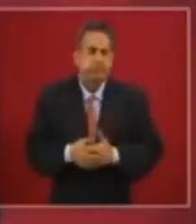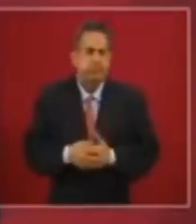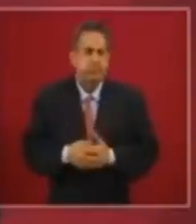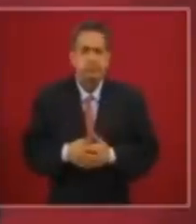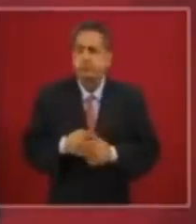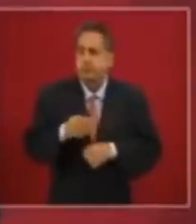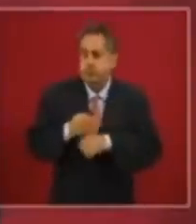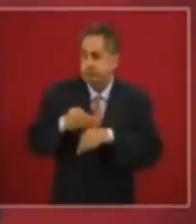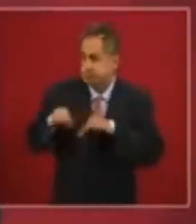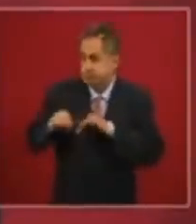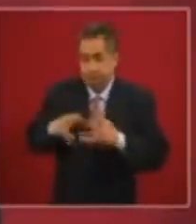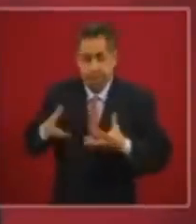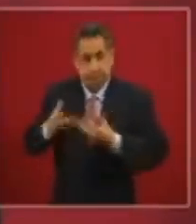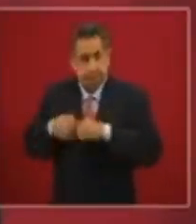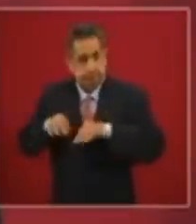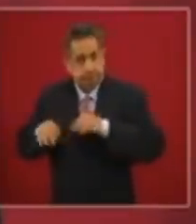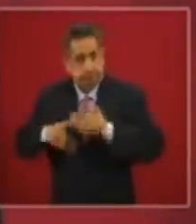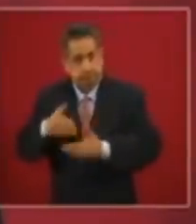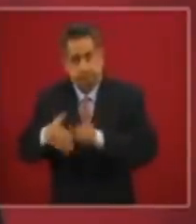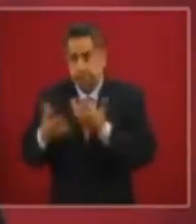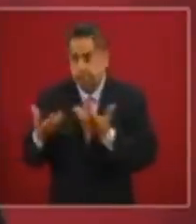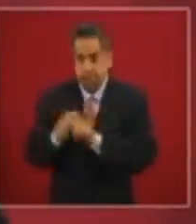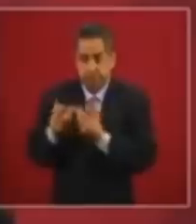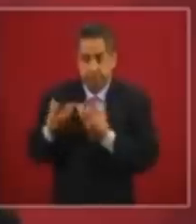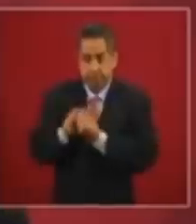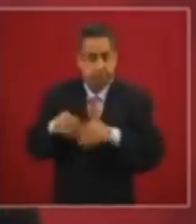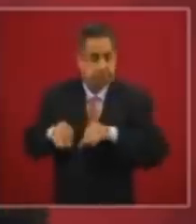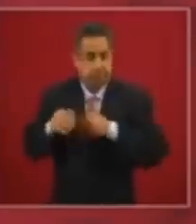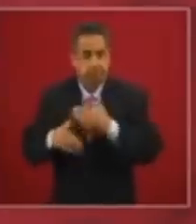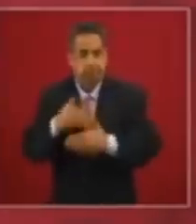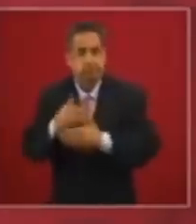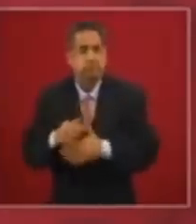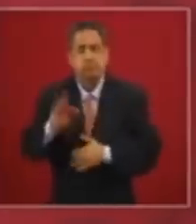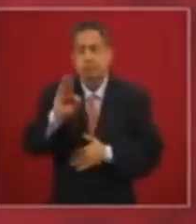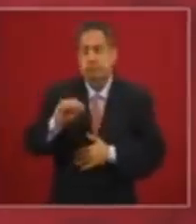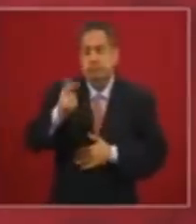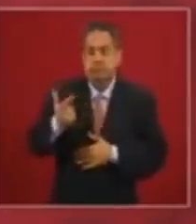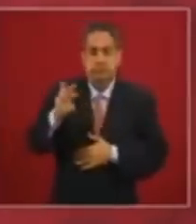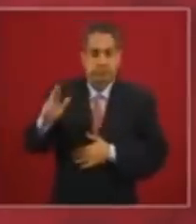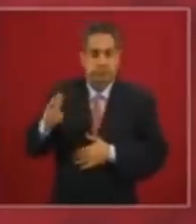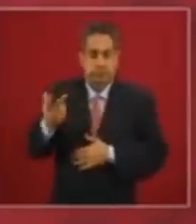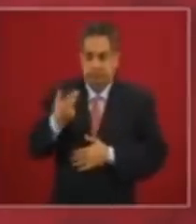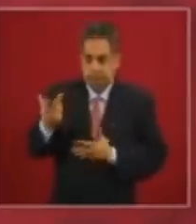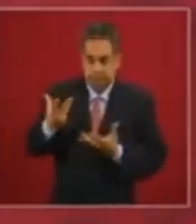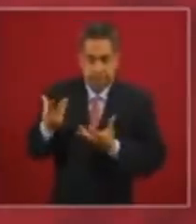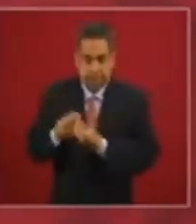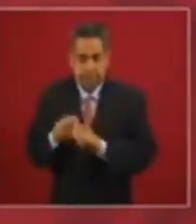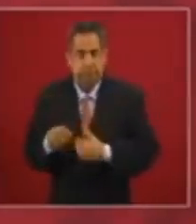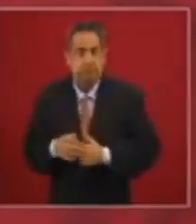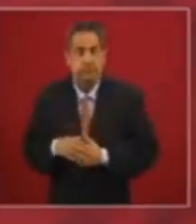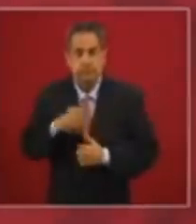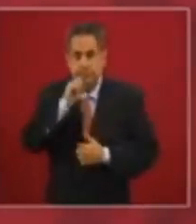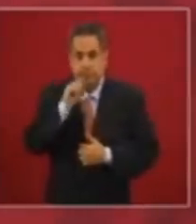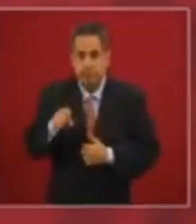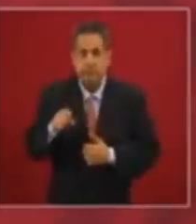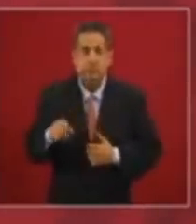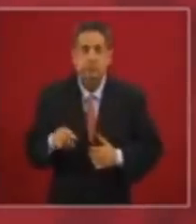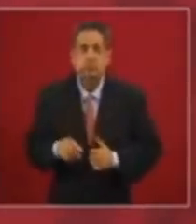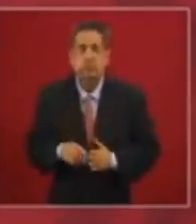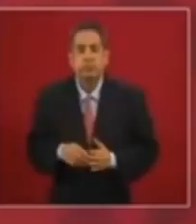Estamos trabajando de manera conjunta, la Fiscalía General y